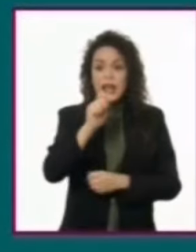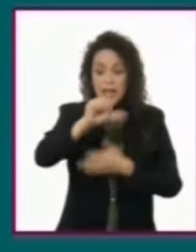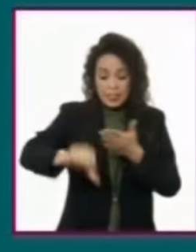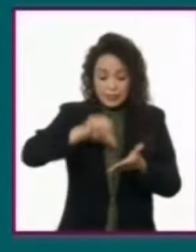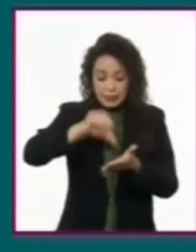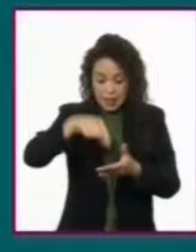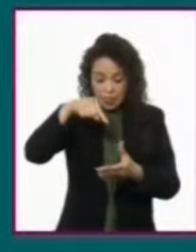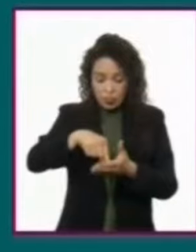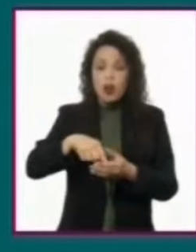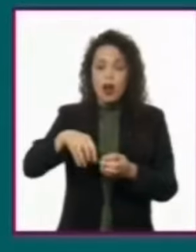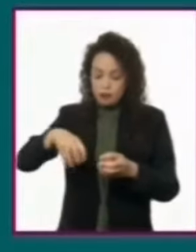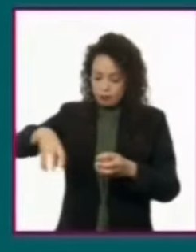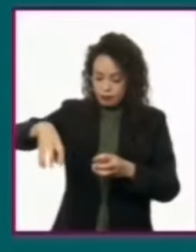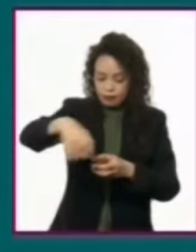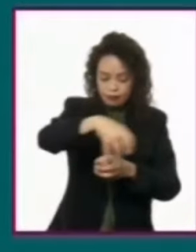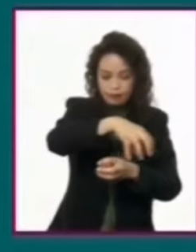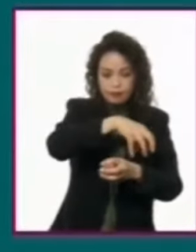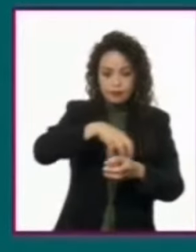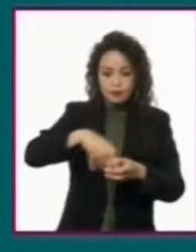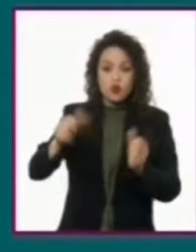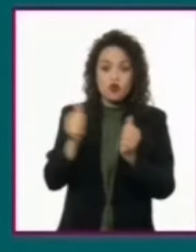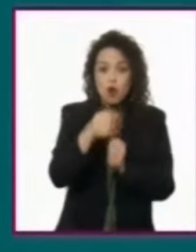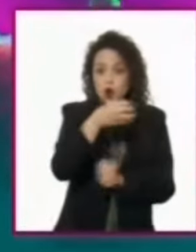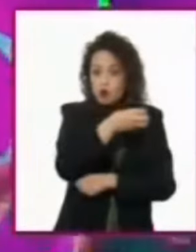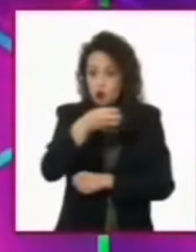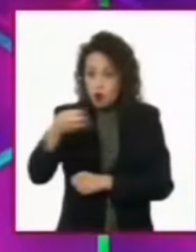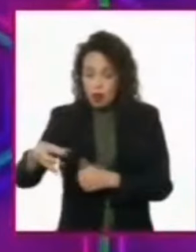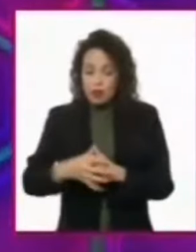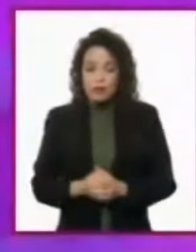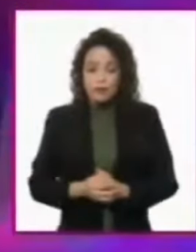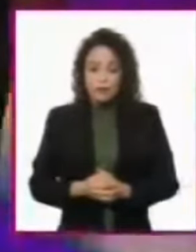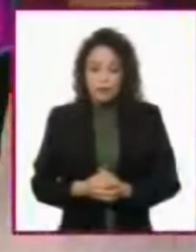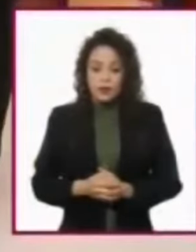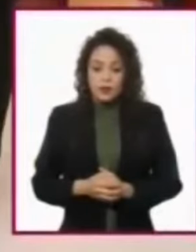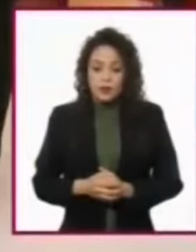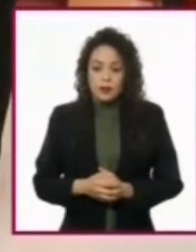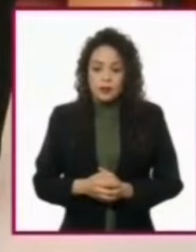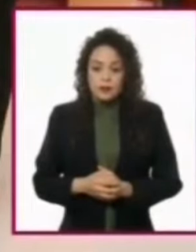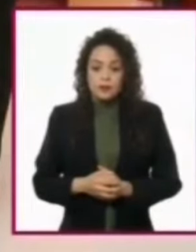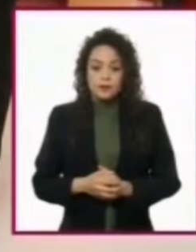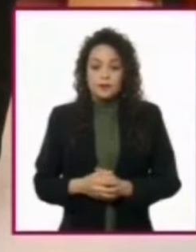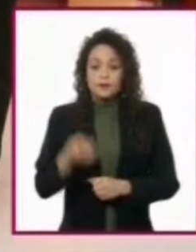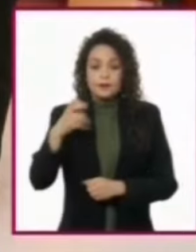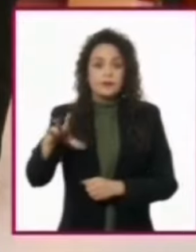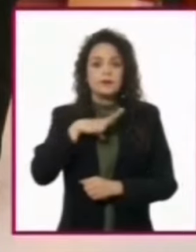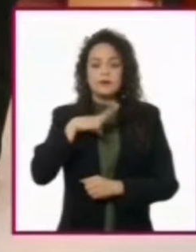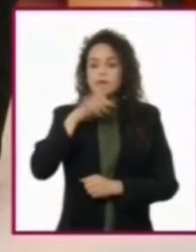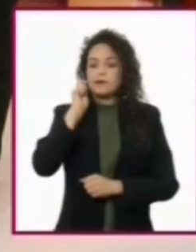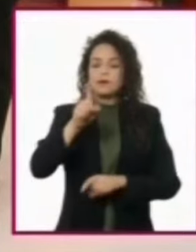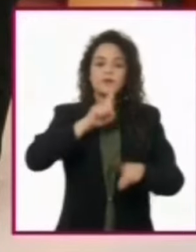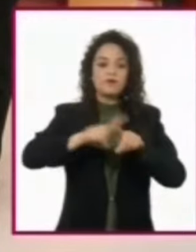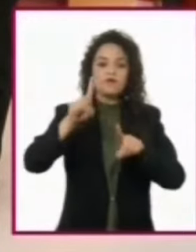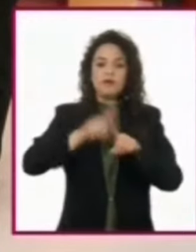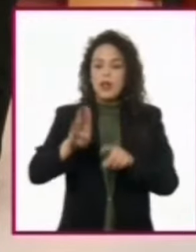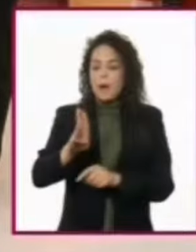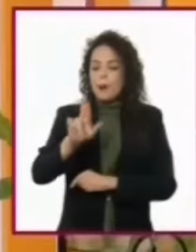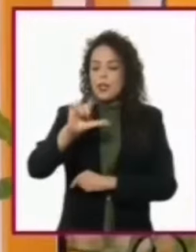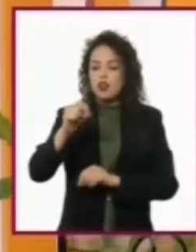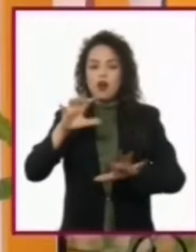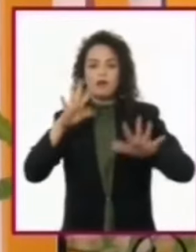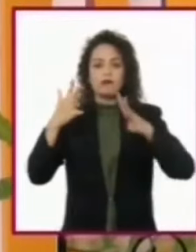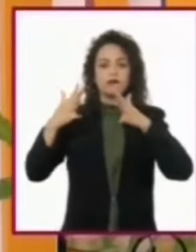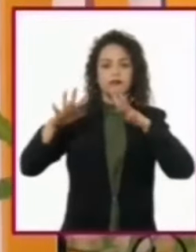galaxia, de manera uniforme. Y en todas las direcciones, estas poseen brillos que varían